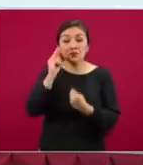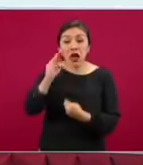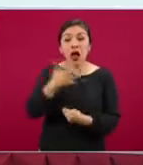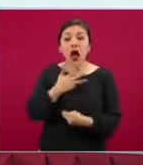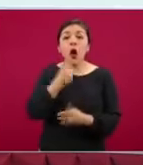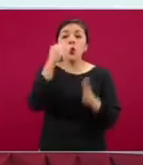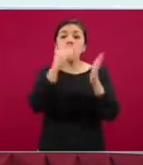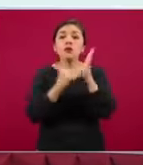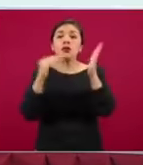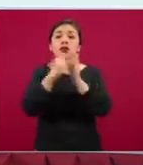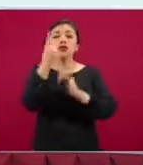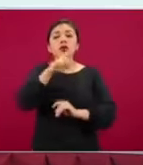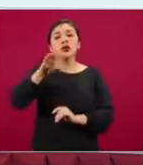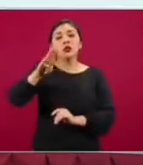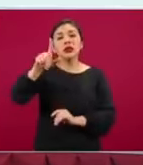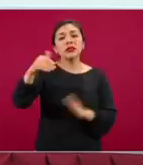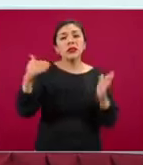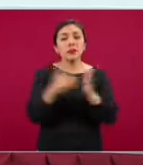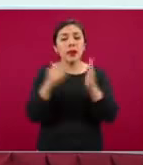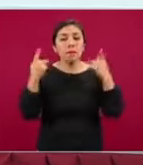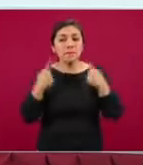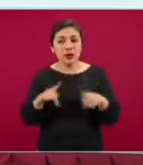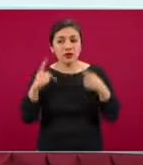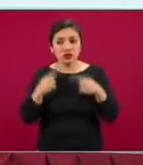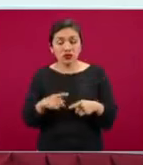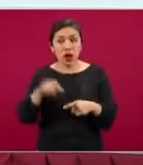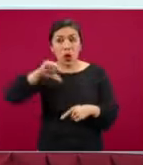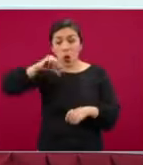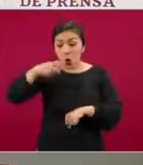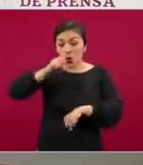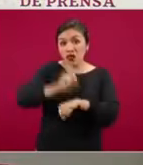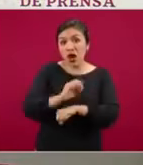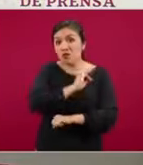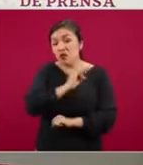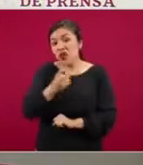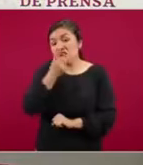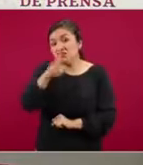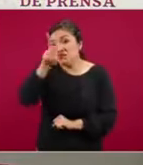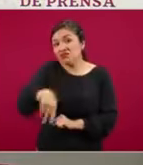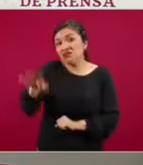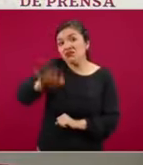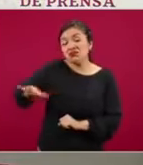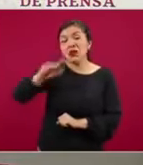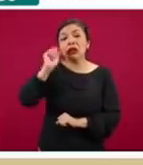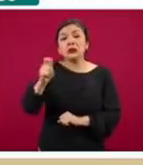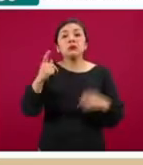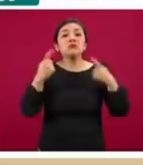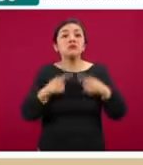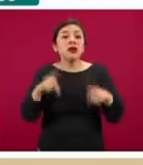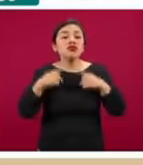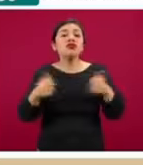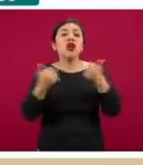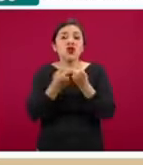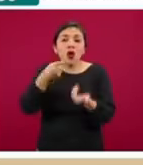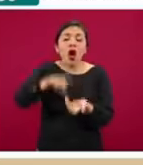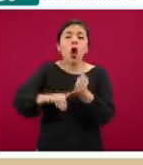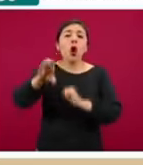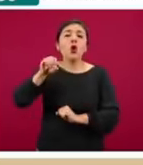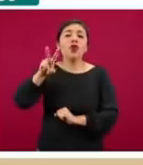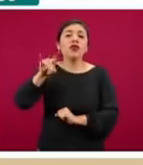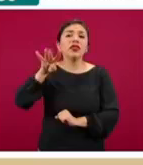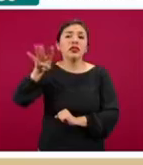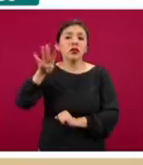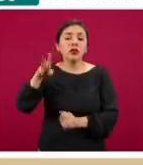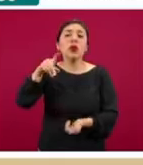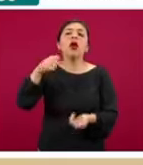más de 1.197.000, que ya para el día de hoy pudiéramos decir son casos de COVID-19